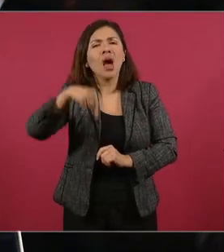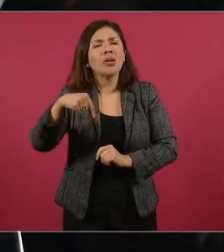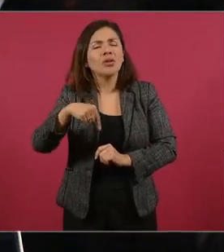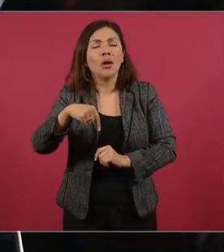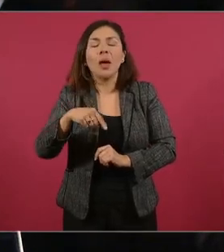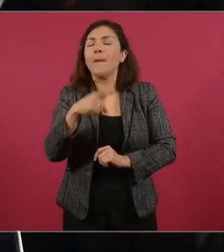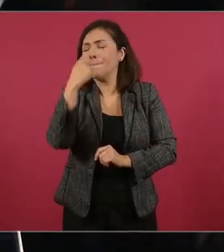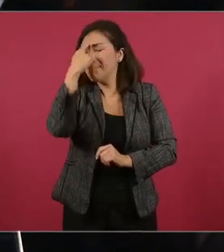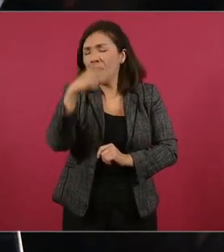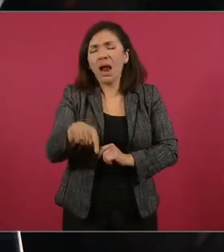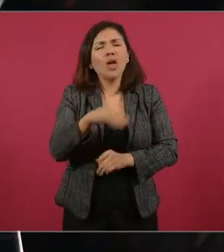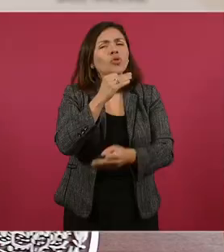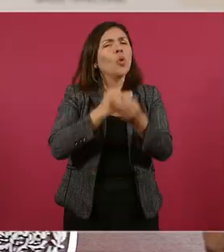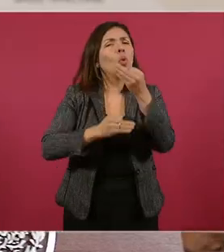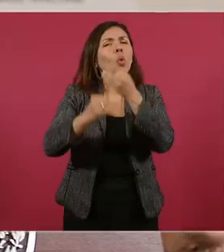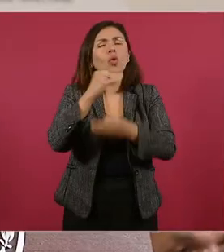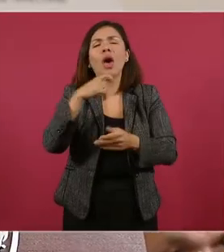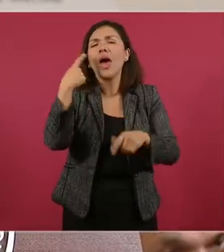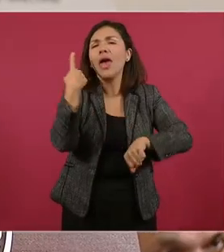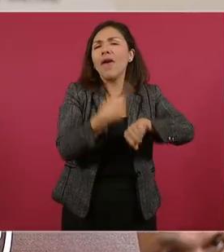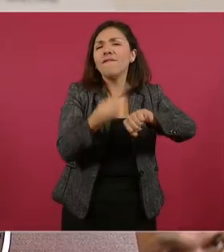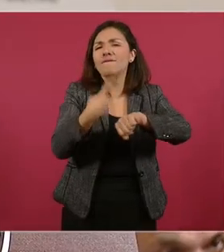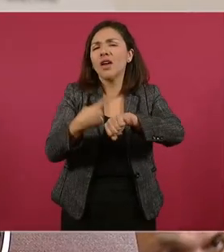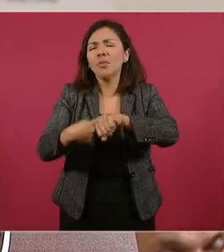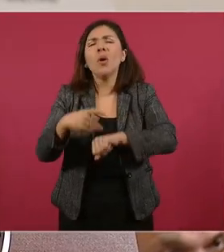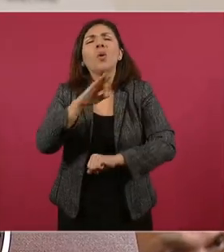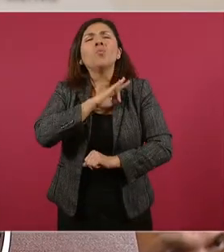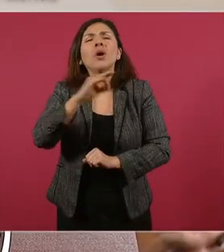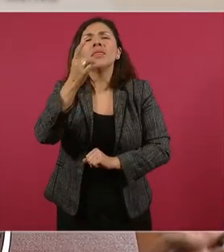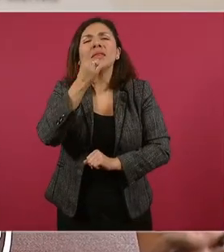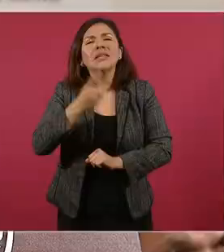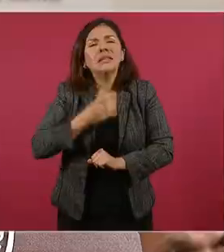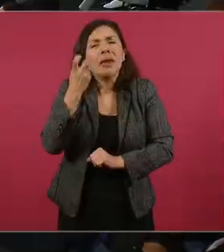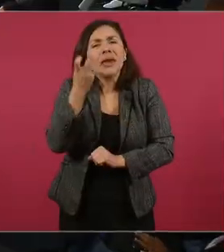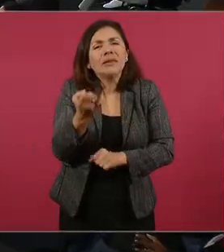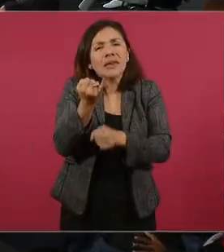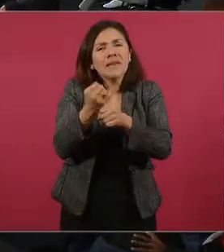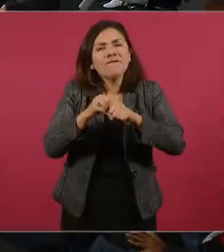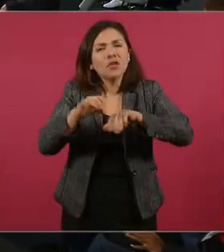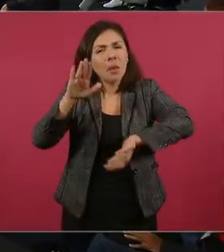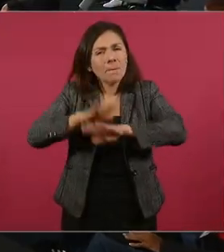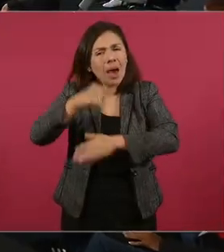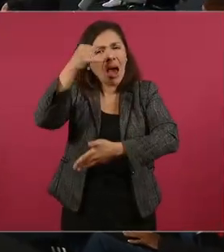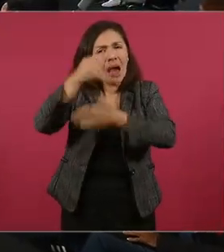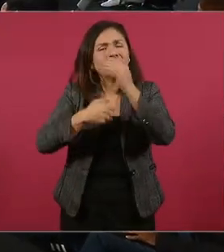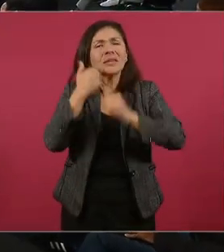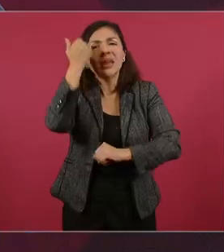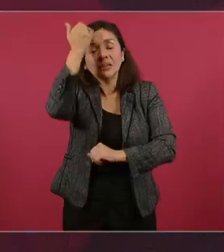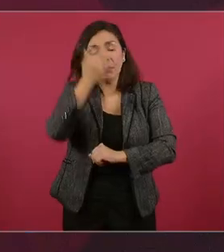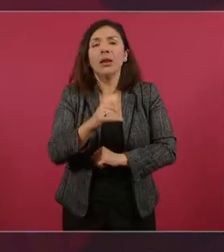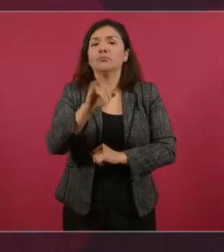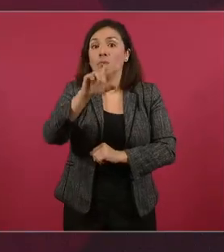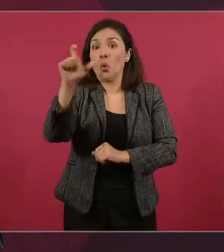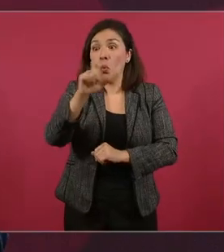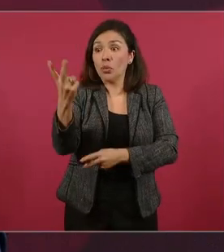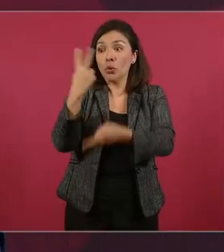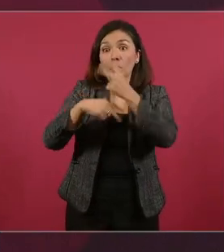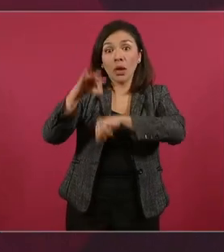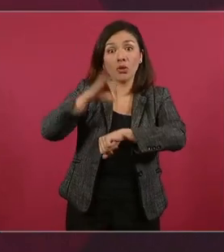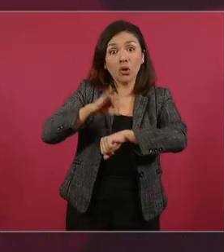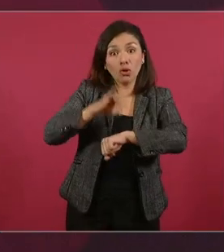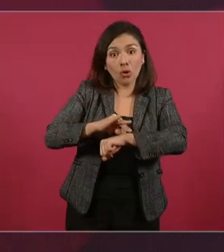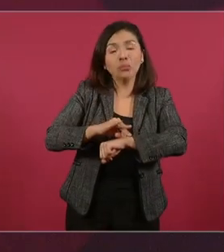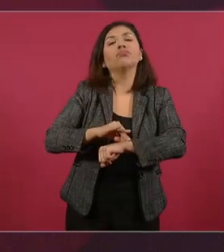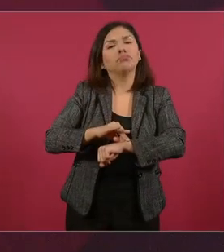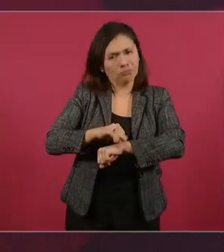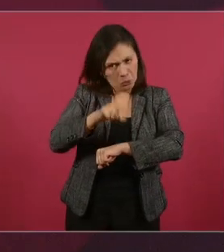Para todas las enfermedades. ¿Podrían ampliarnos un poco más esta información? Sí, cuando estén aquí los médicos,